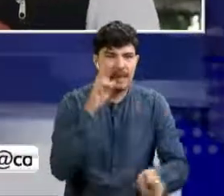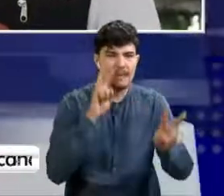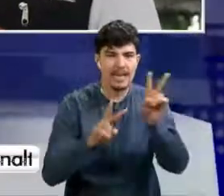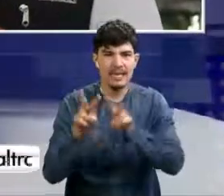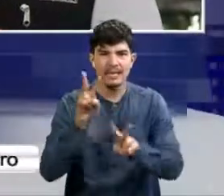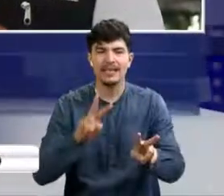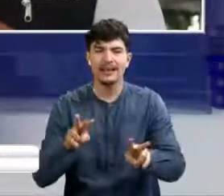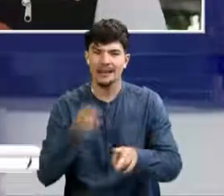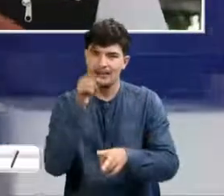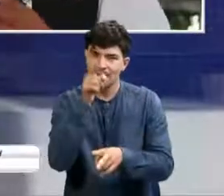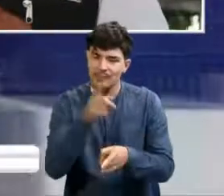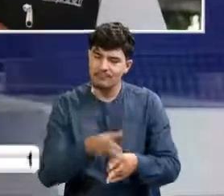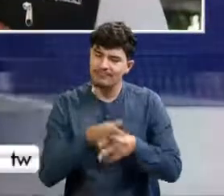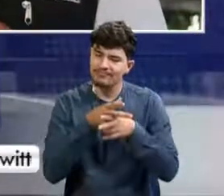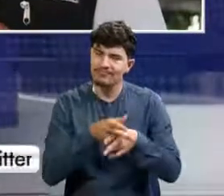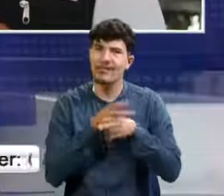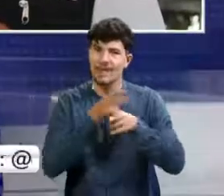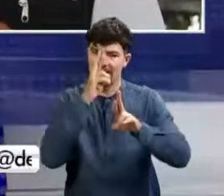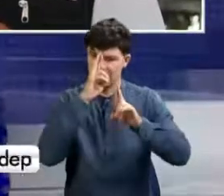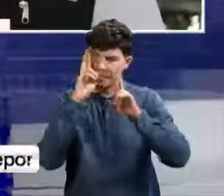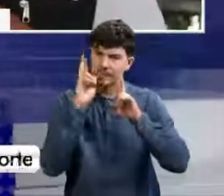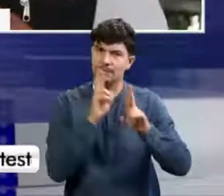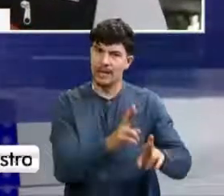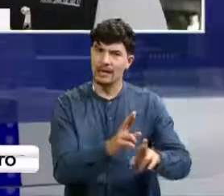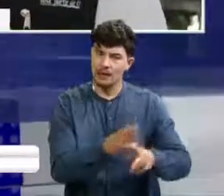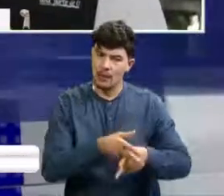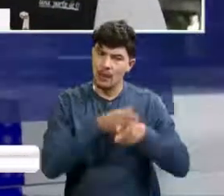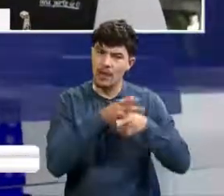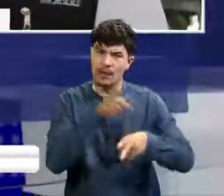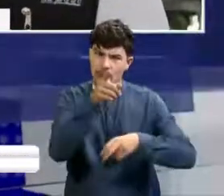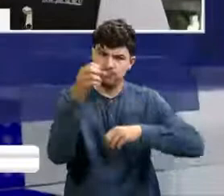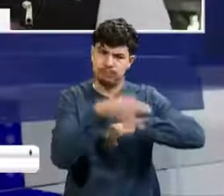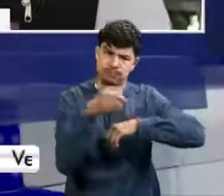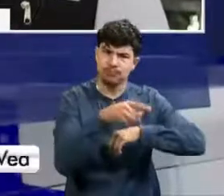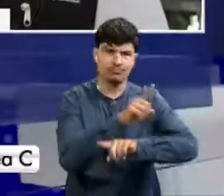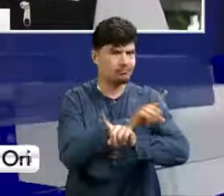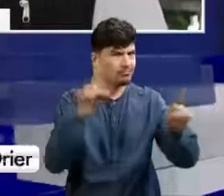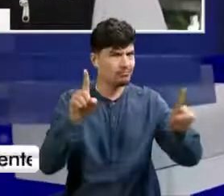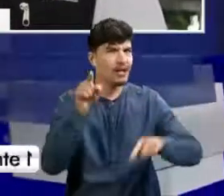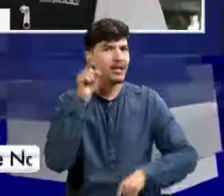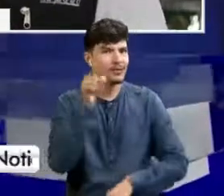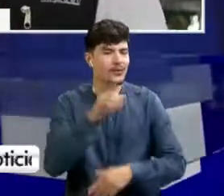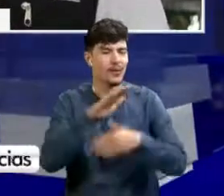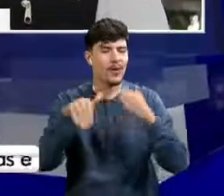Blanca lo hagan en total respeto y manteniendo el equilibrio con la naturaleza. Con la